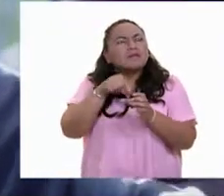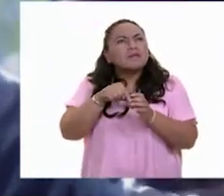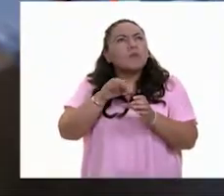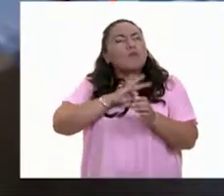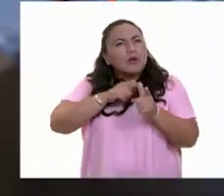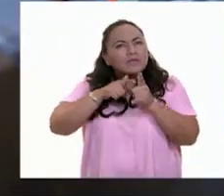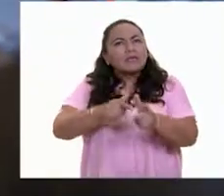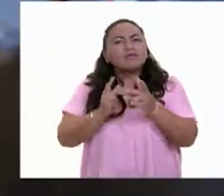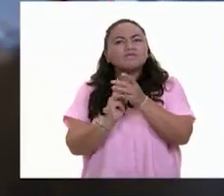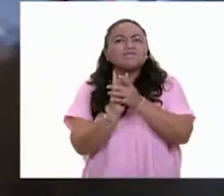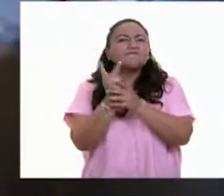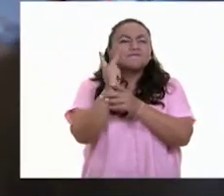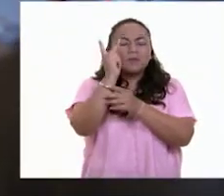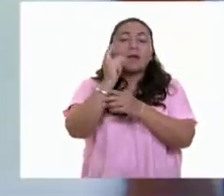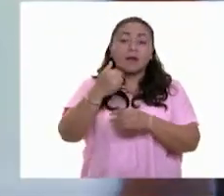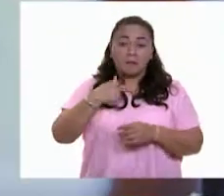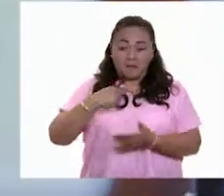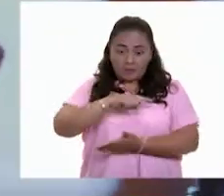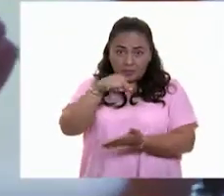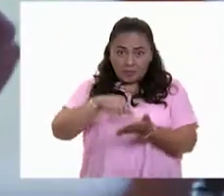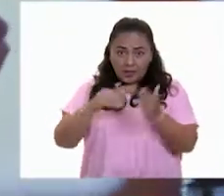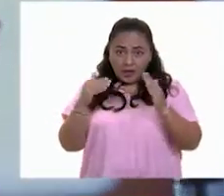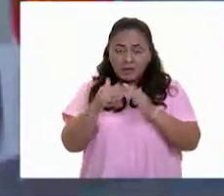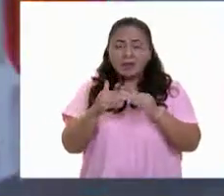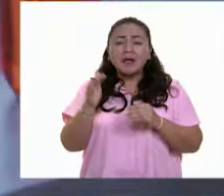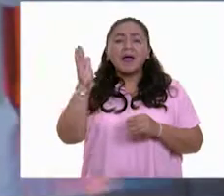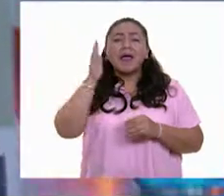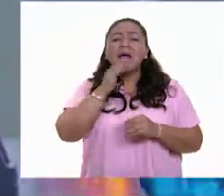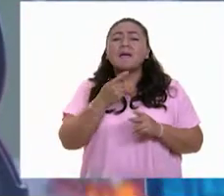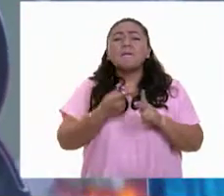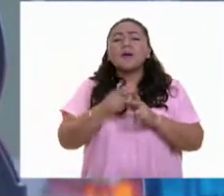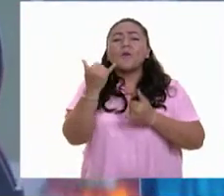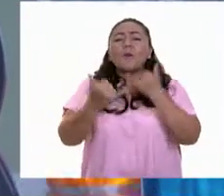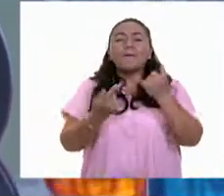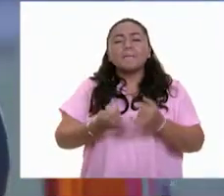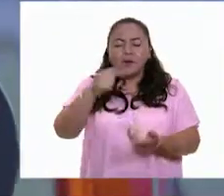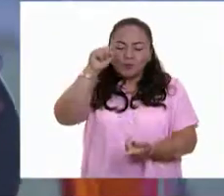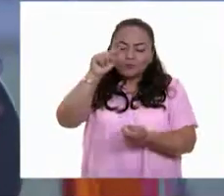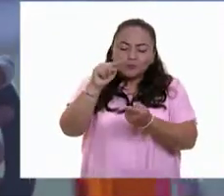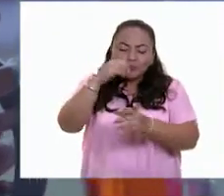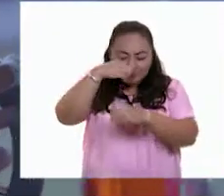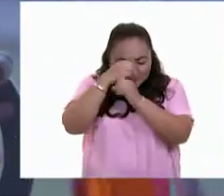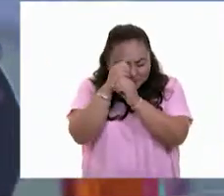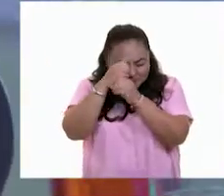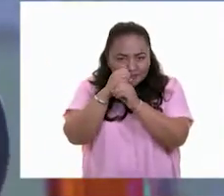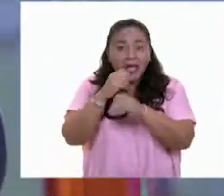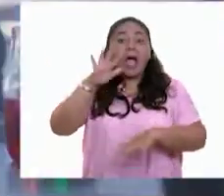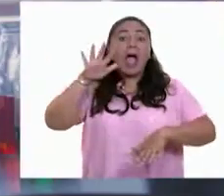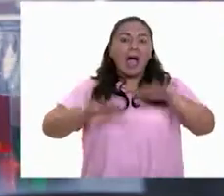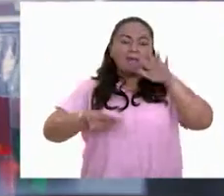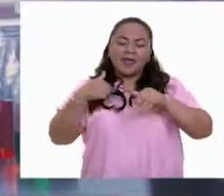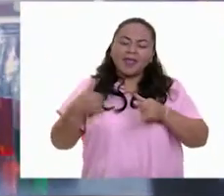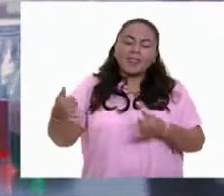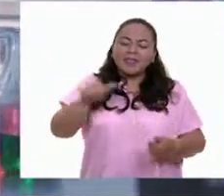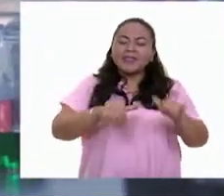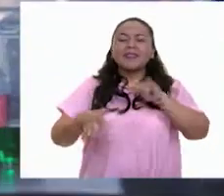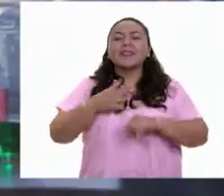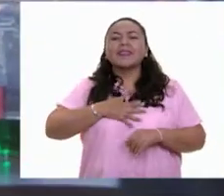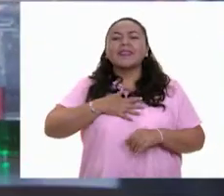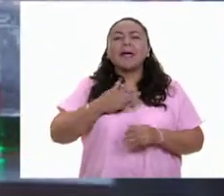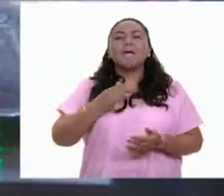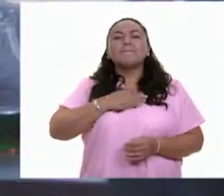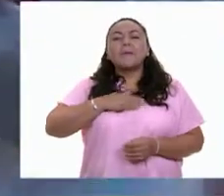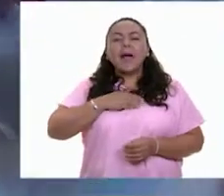pudiera crecer. En mi casa todo empezó con un juego, con mi pequeño microscopio. A veces mezclando cosas en el baño